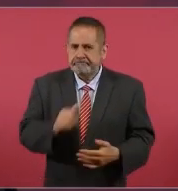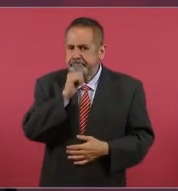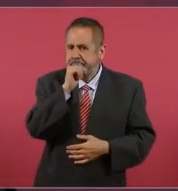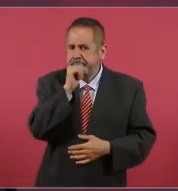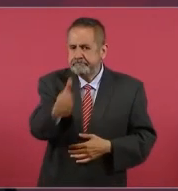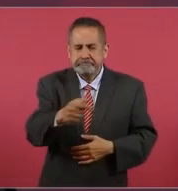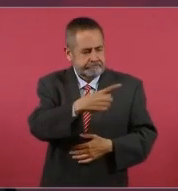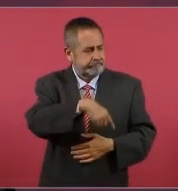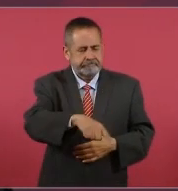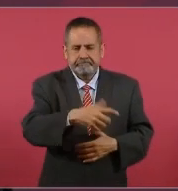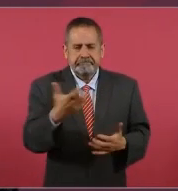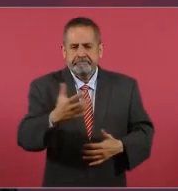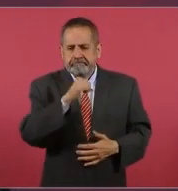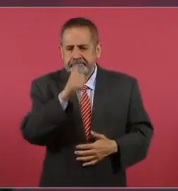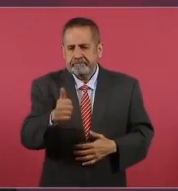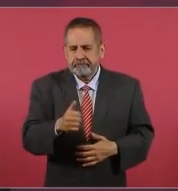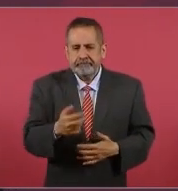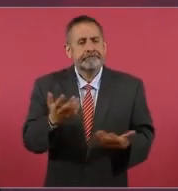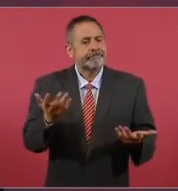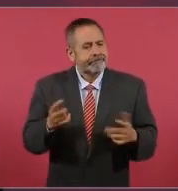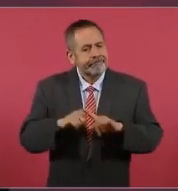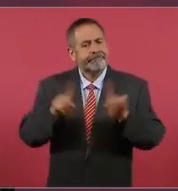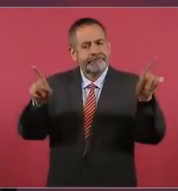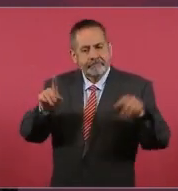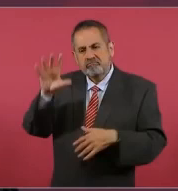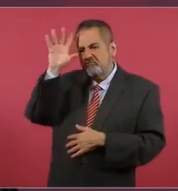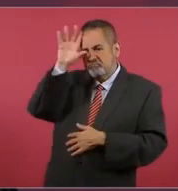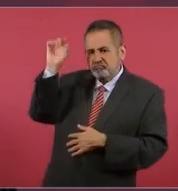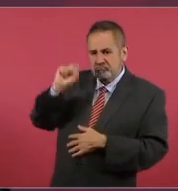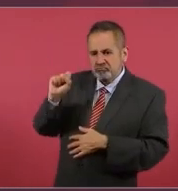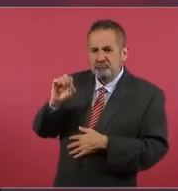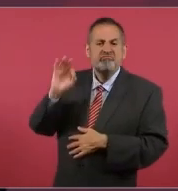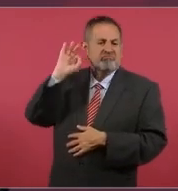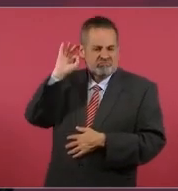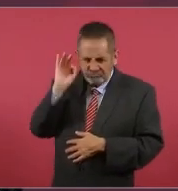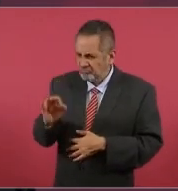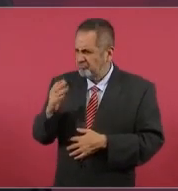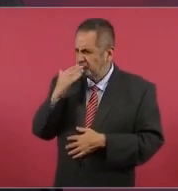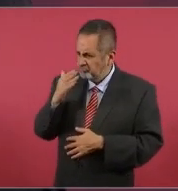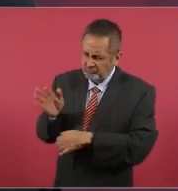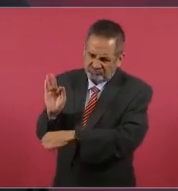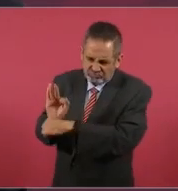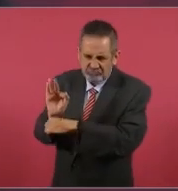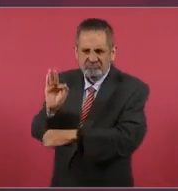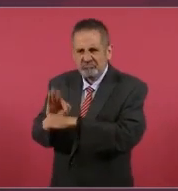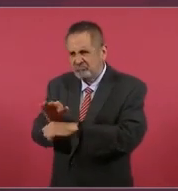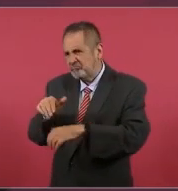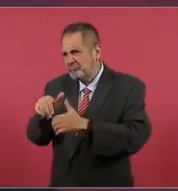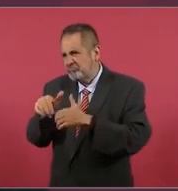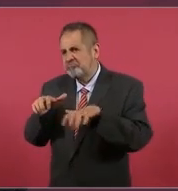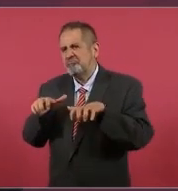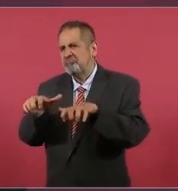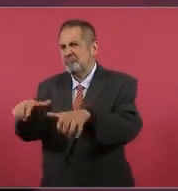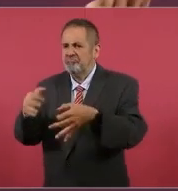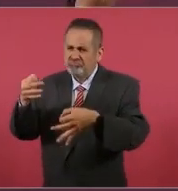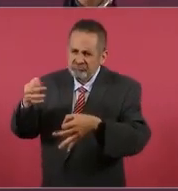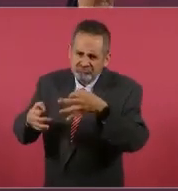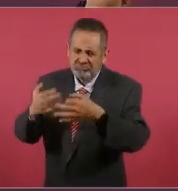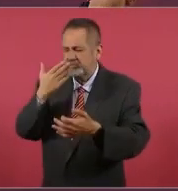No, pues eso era Morelos. Y si hablamos de